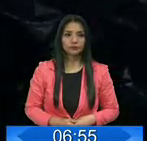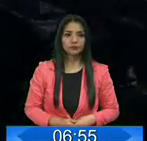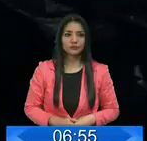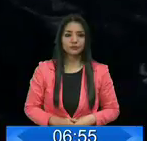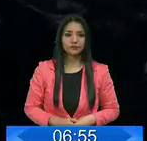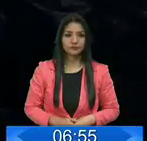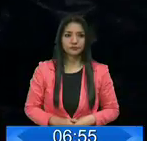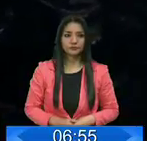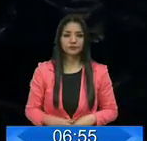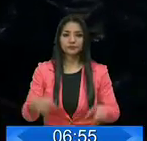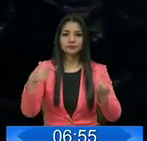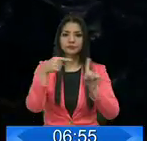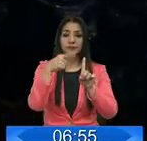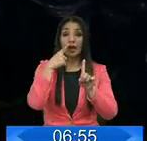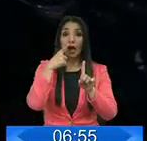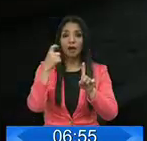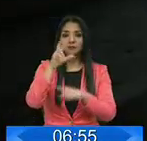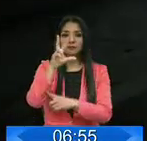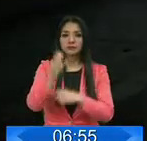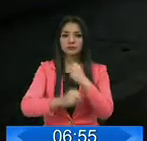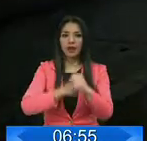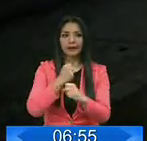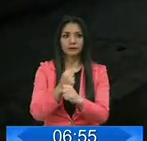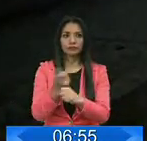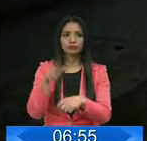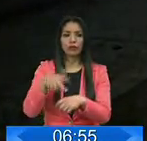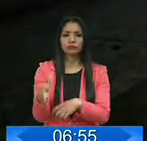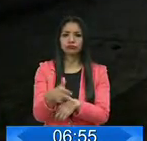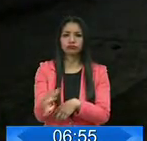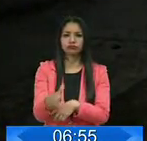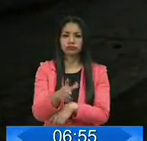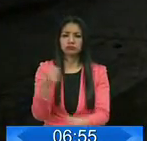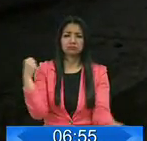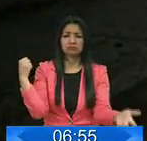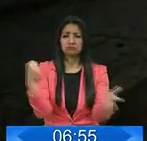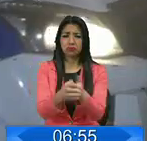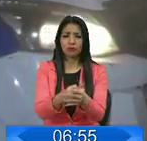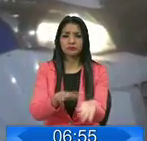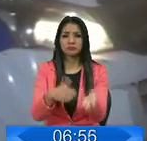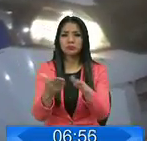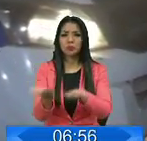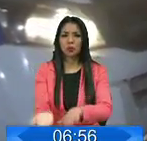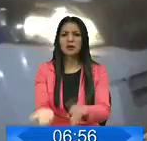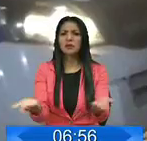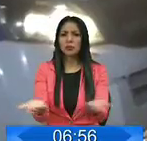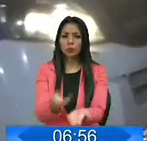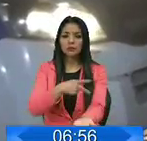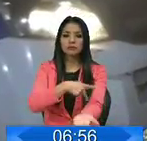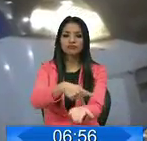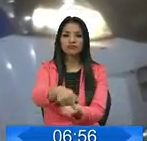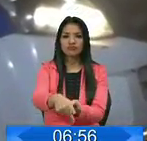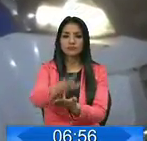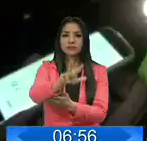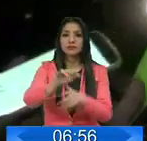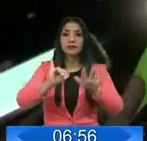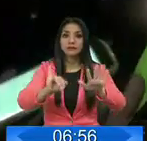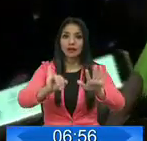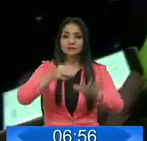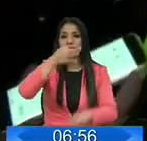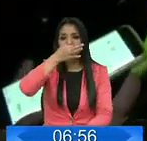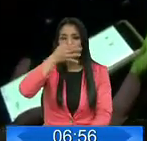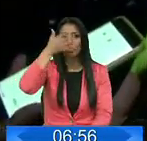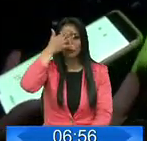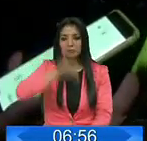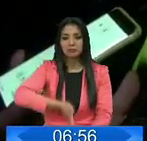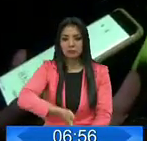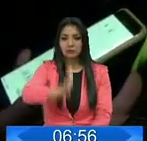Leonardo Jaramillo, de 30 años, murió en un accidente de tránsito registrado en el kilómetro 26 de la vía Santo Domingo, El Carmen. Bueno, tenemos un accidente